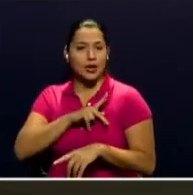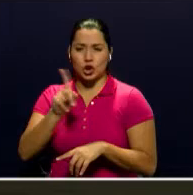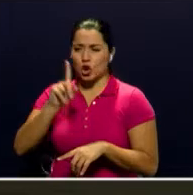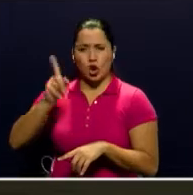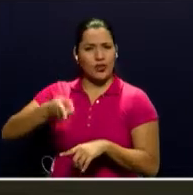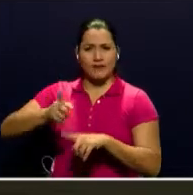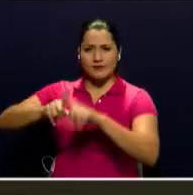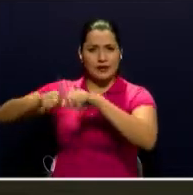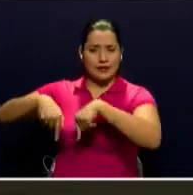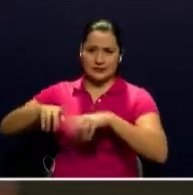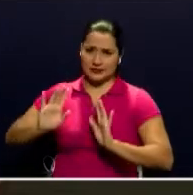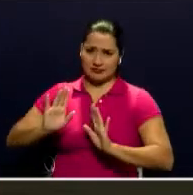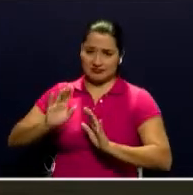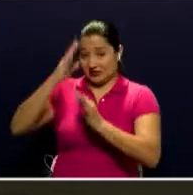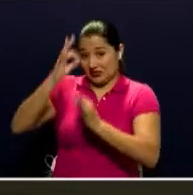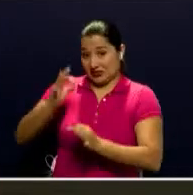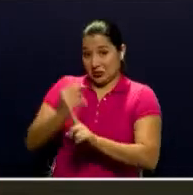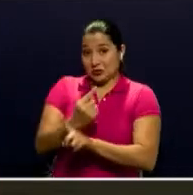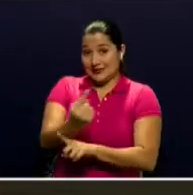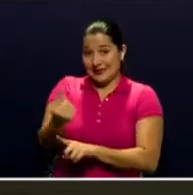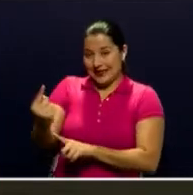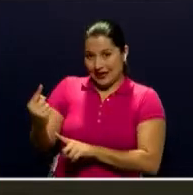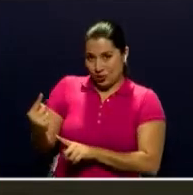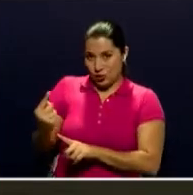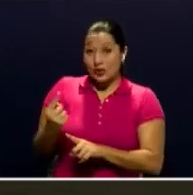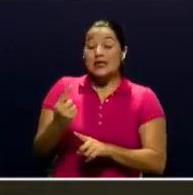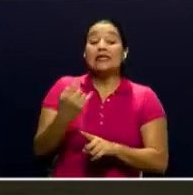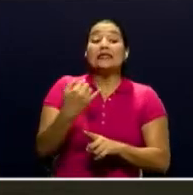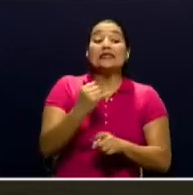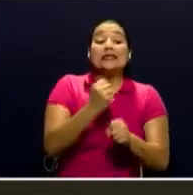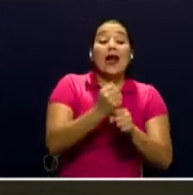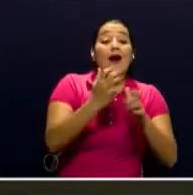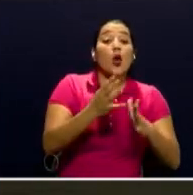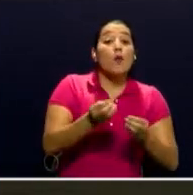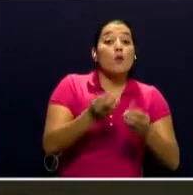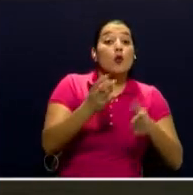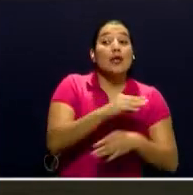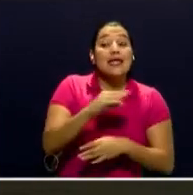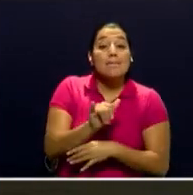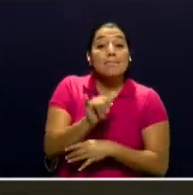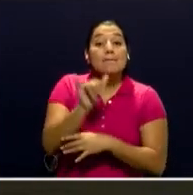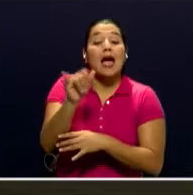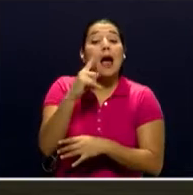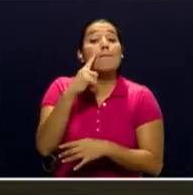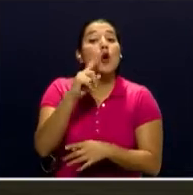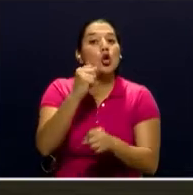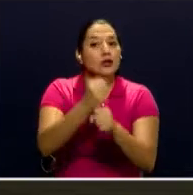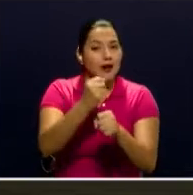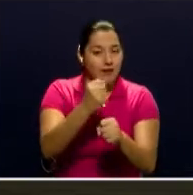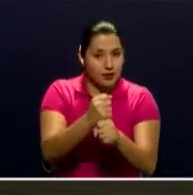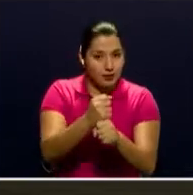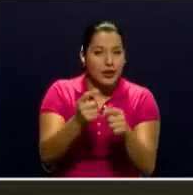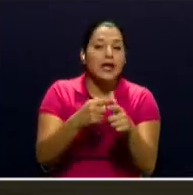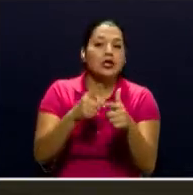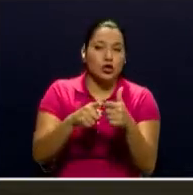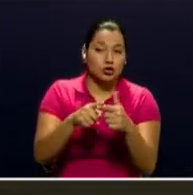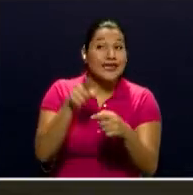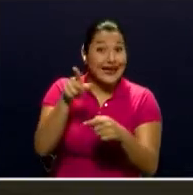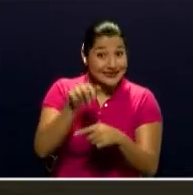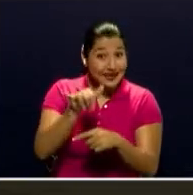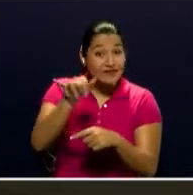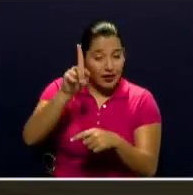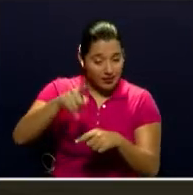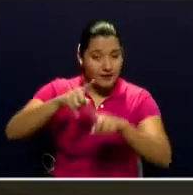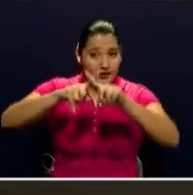Asamblea Legislativa, les decíamos días atrás, se había tomado esta misma decisión de hacer la mínima cantidad de viajes posibles, e inclusive en la